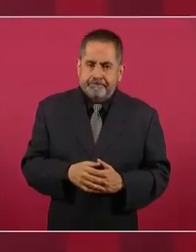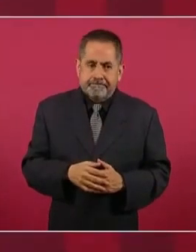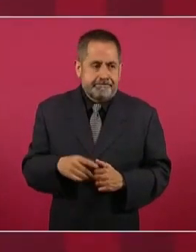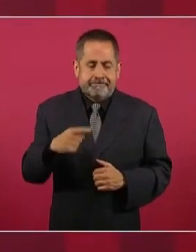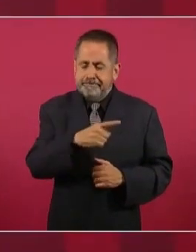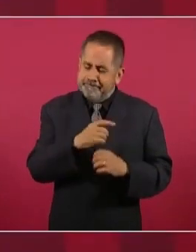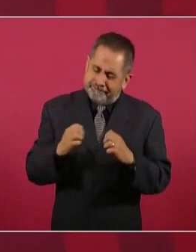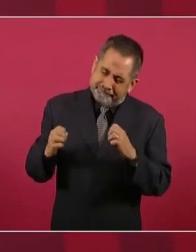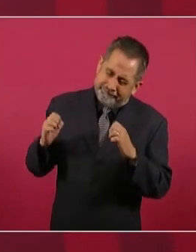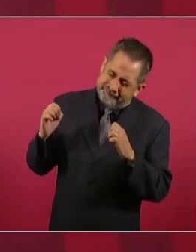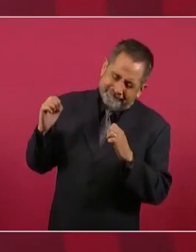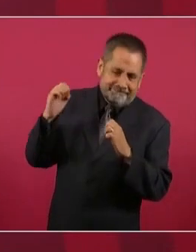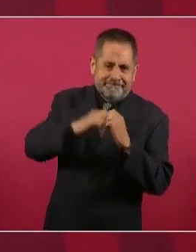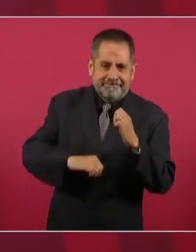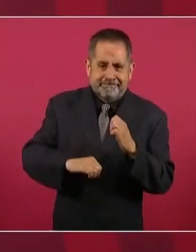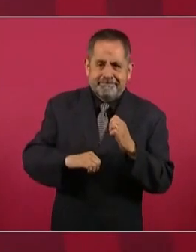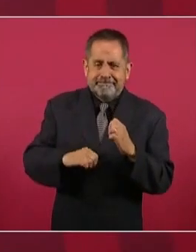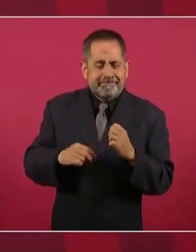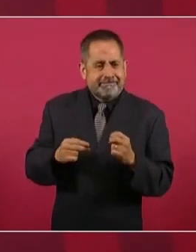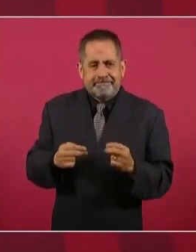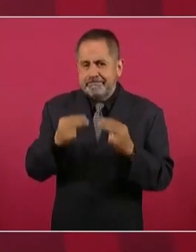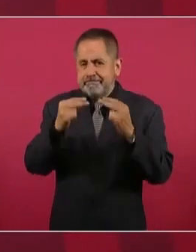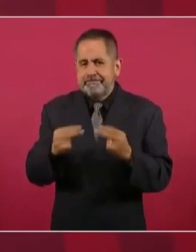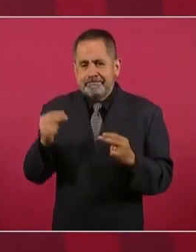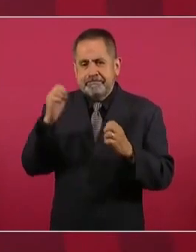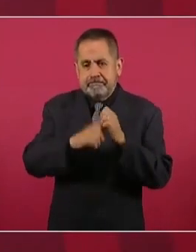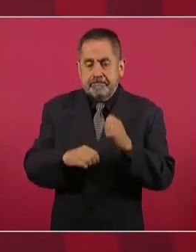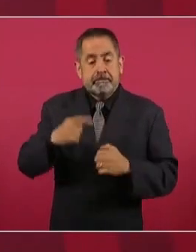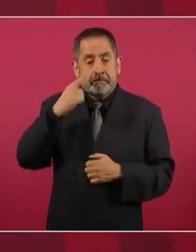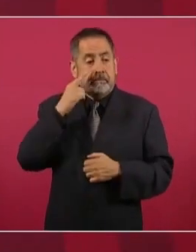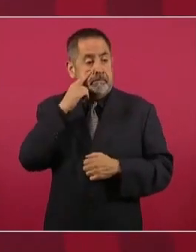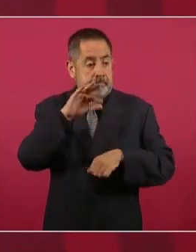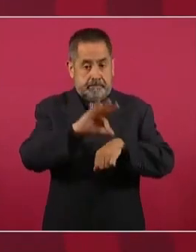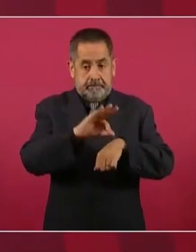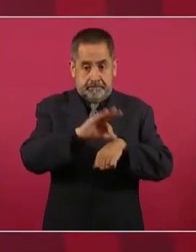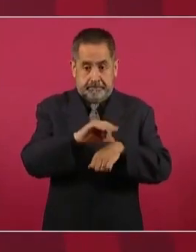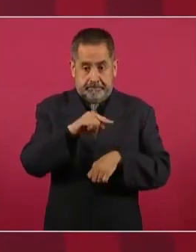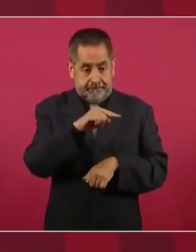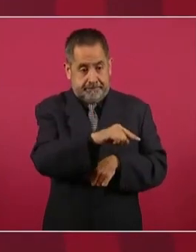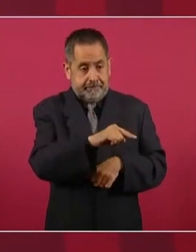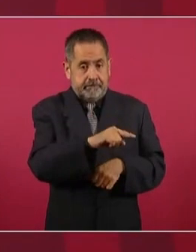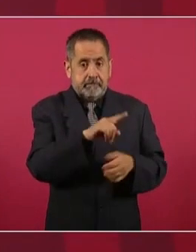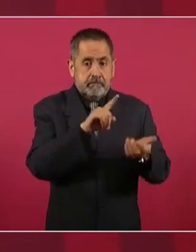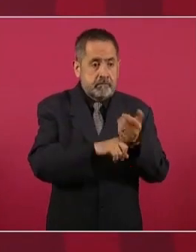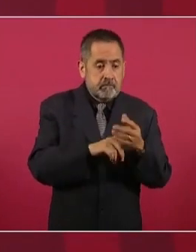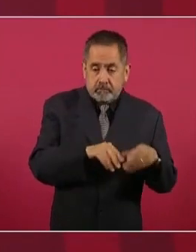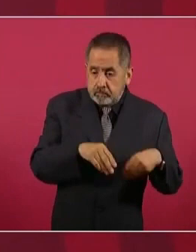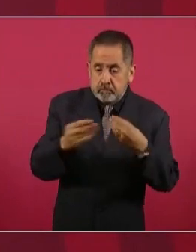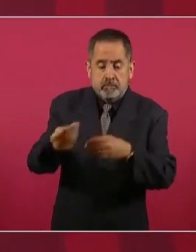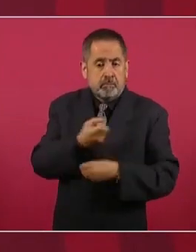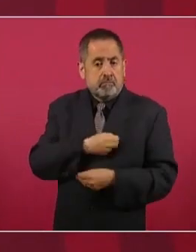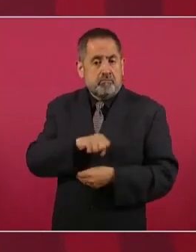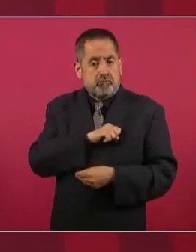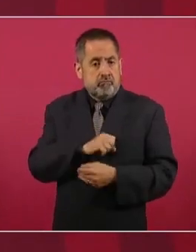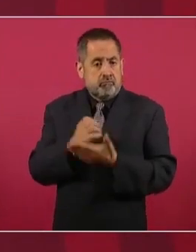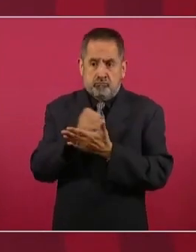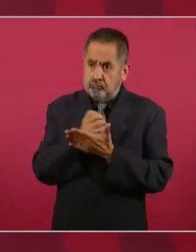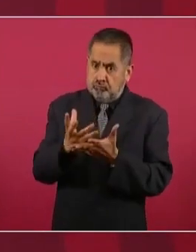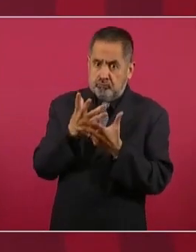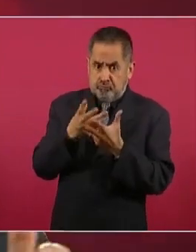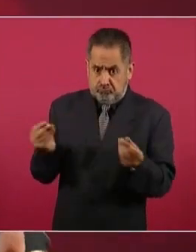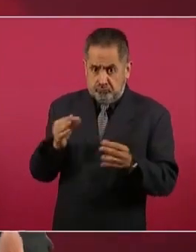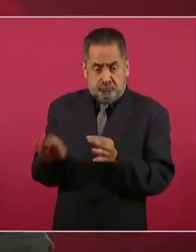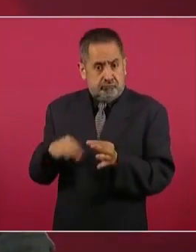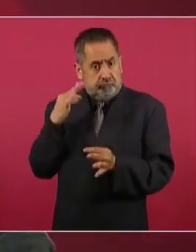engaño. ¿En qué sentido? Los consultorios adyacentes a la farmacia no resuelven problemas de salud